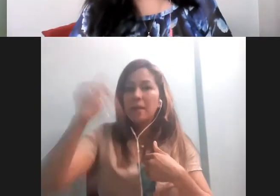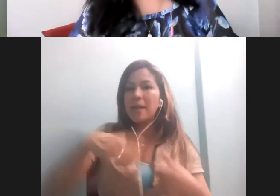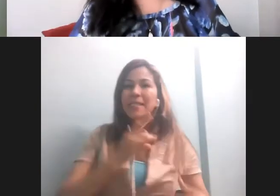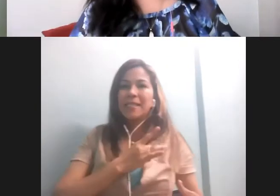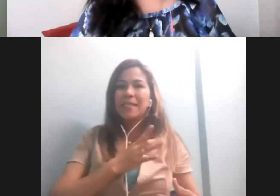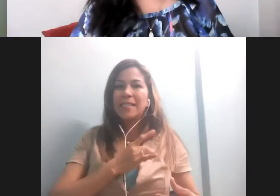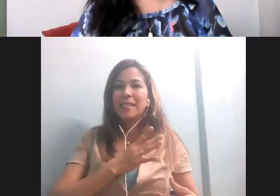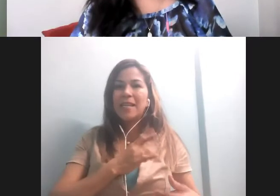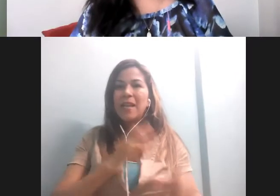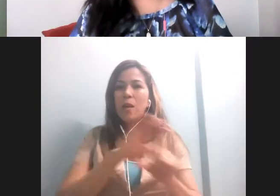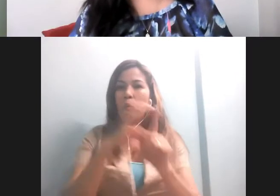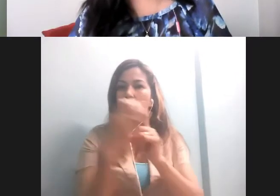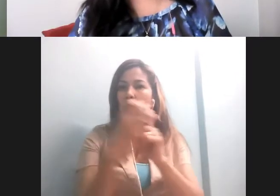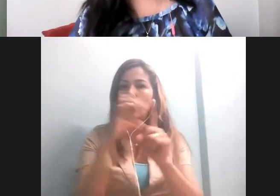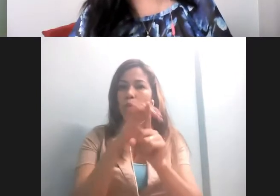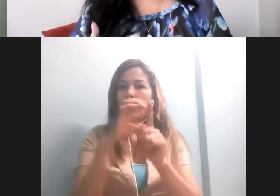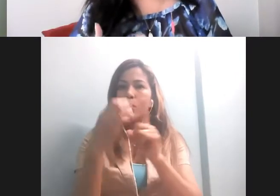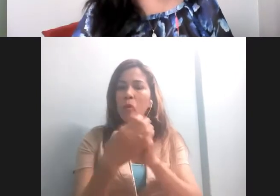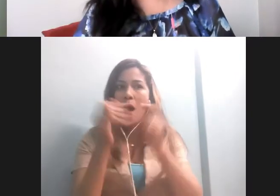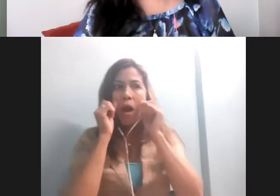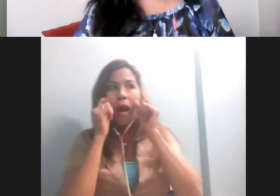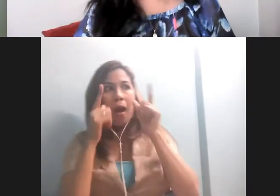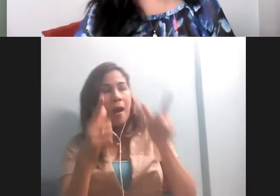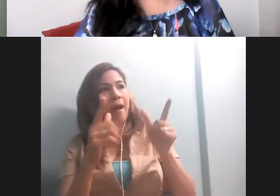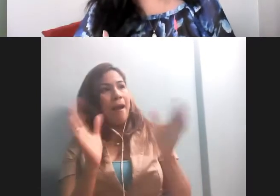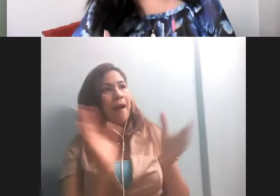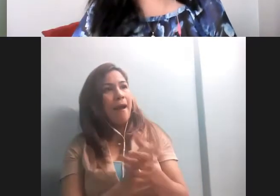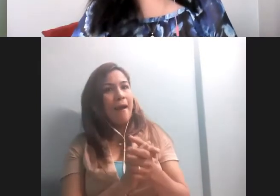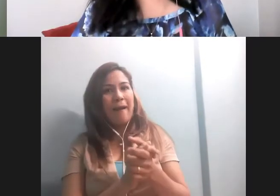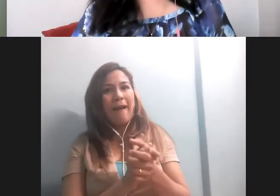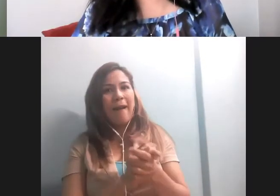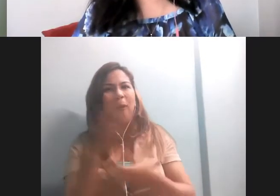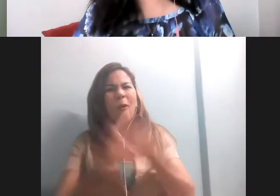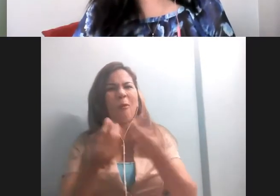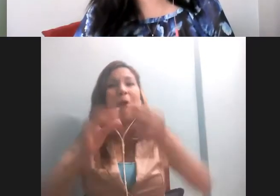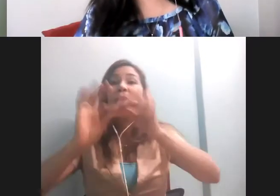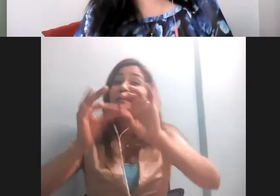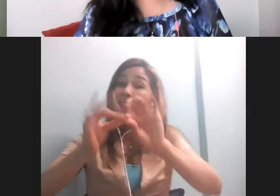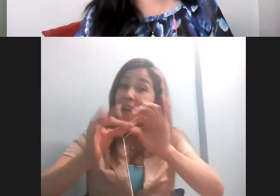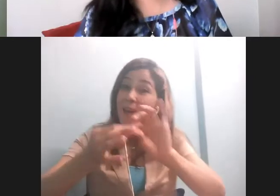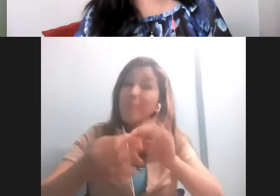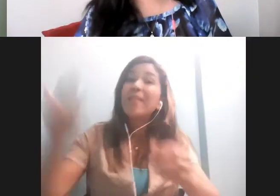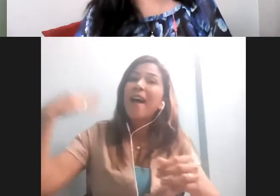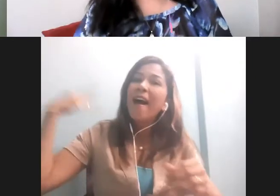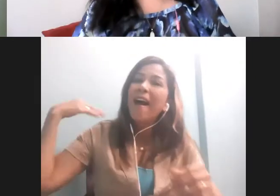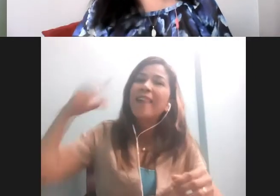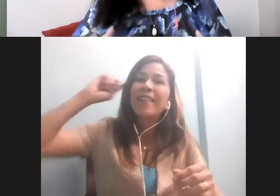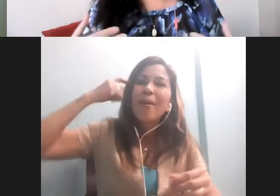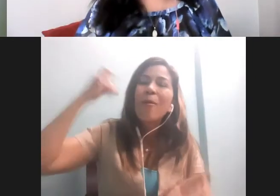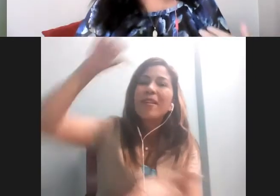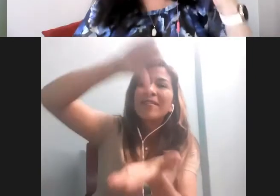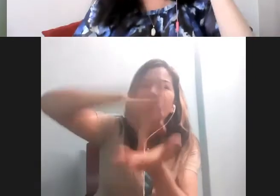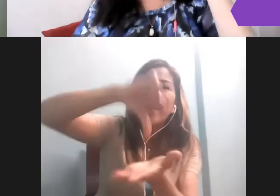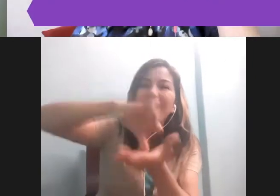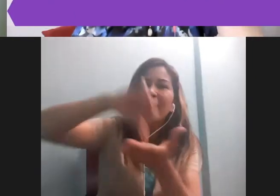cultural, y me llamó la atención de muy grata manera tener intérpretes como se hacía en el Teatro Baral. No sé si todavía se hará así, que uno